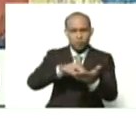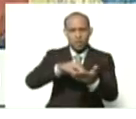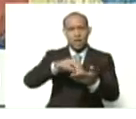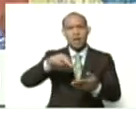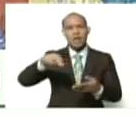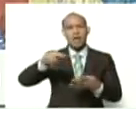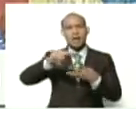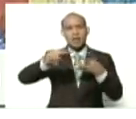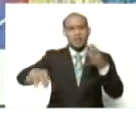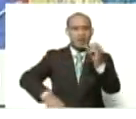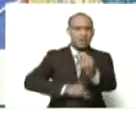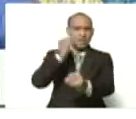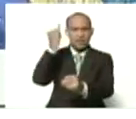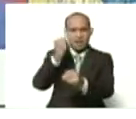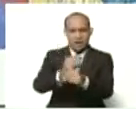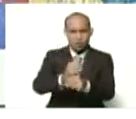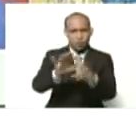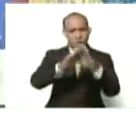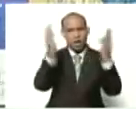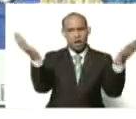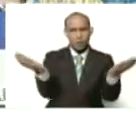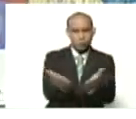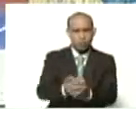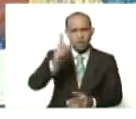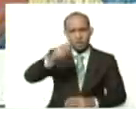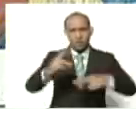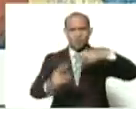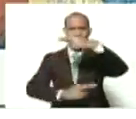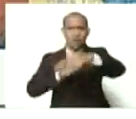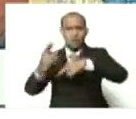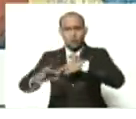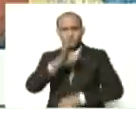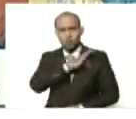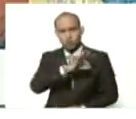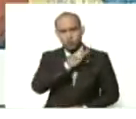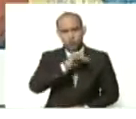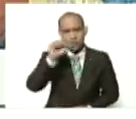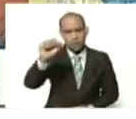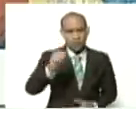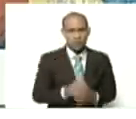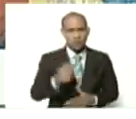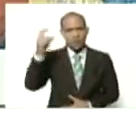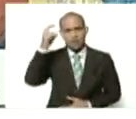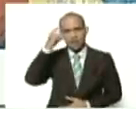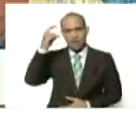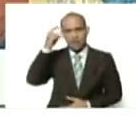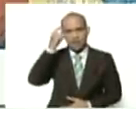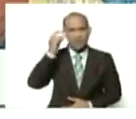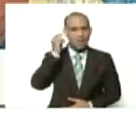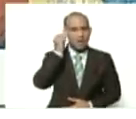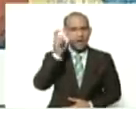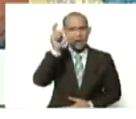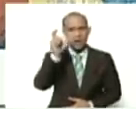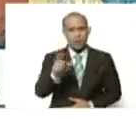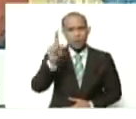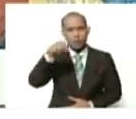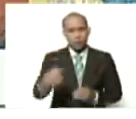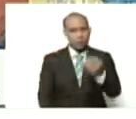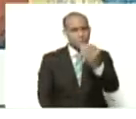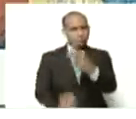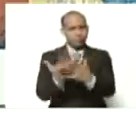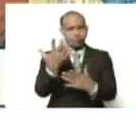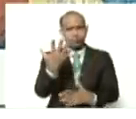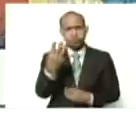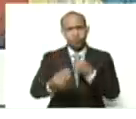internacional. Es un día de revolución socialista. El Día de la Mujer también surgió como un